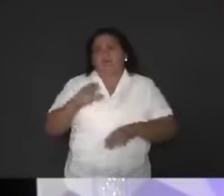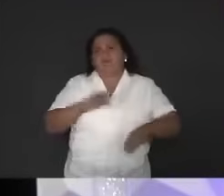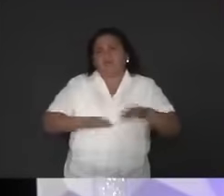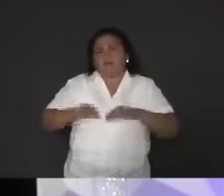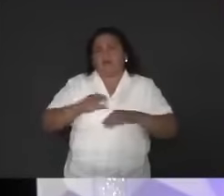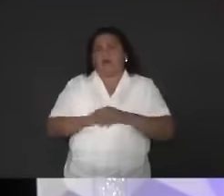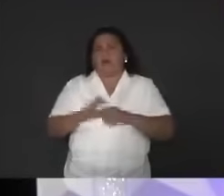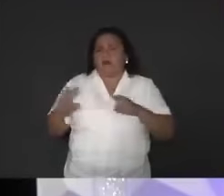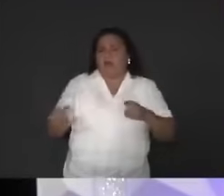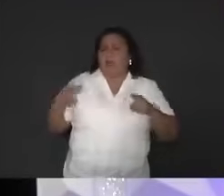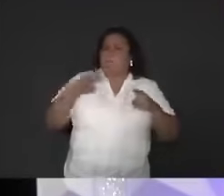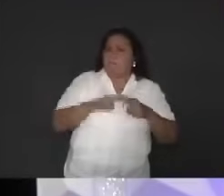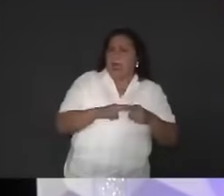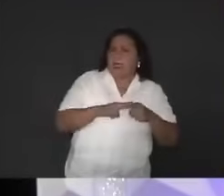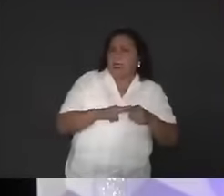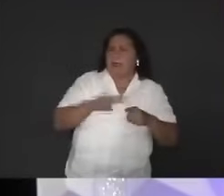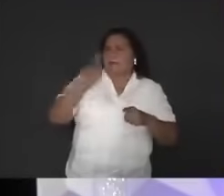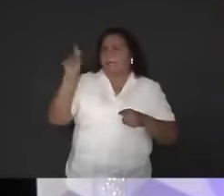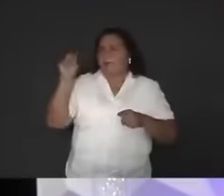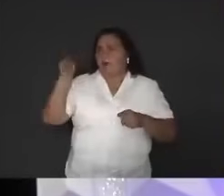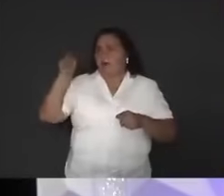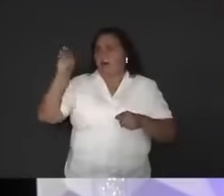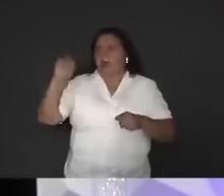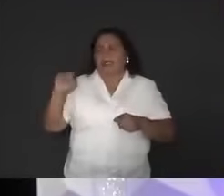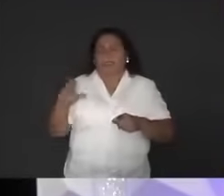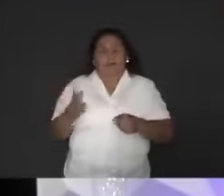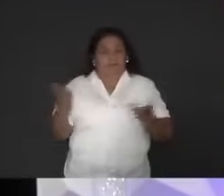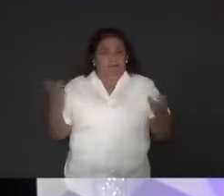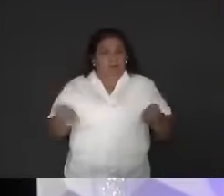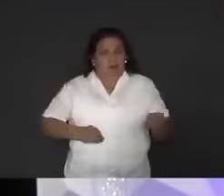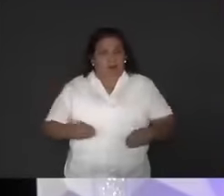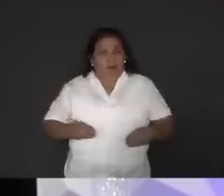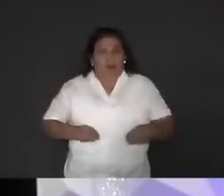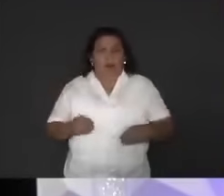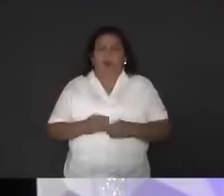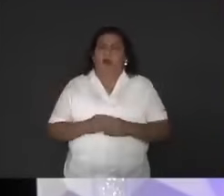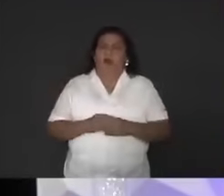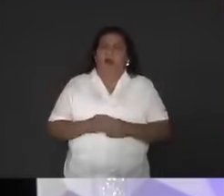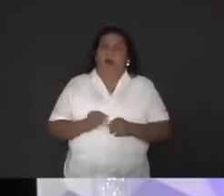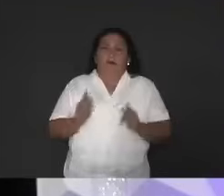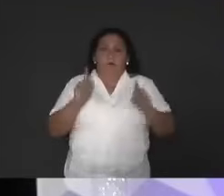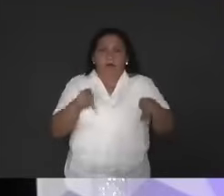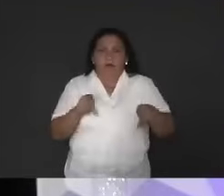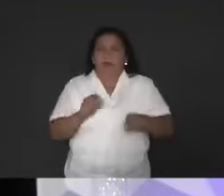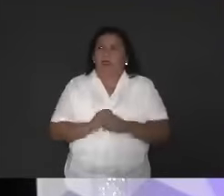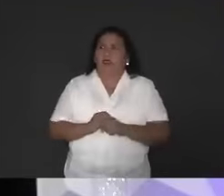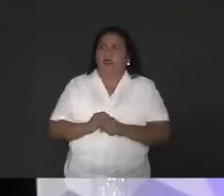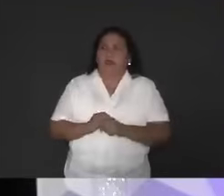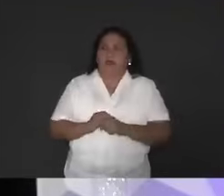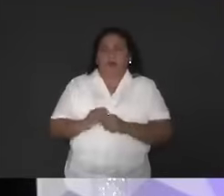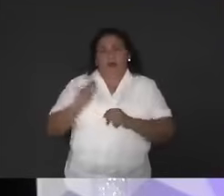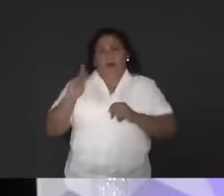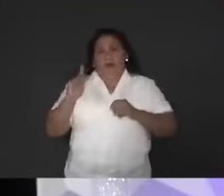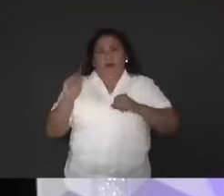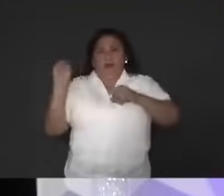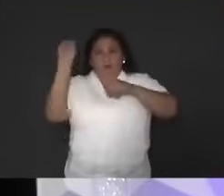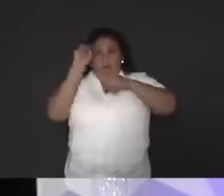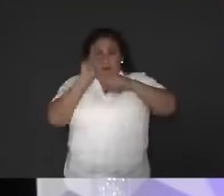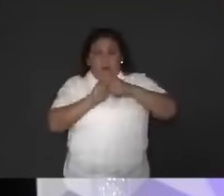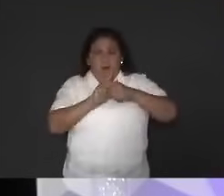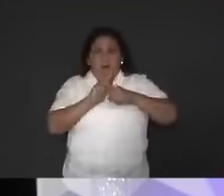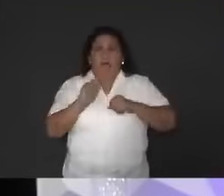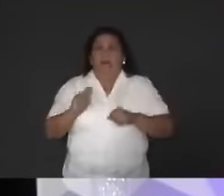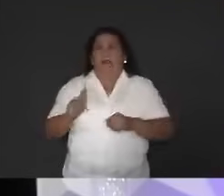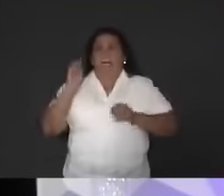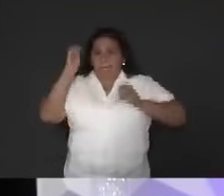Gran Parque de la Plancha, las obras en Puerto Progreso como el Museo del Meteorito, el Malecón, Chelem, Chuburná,